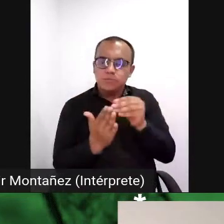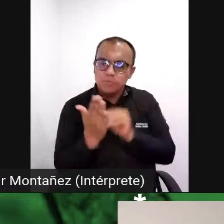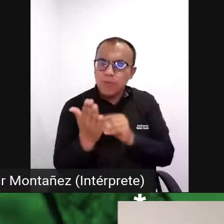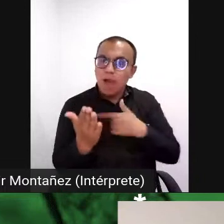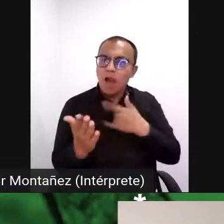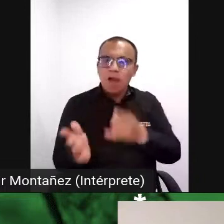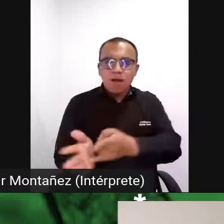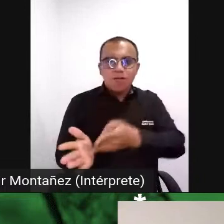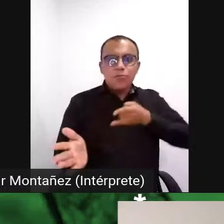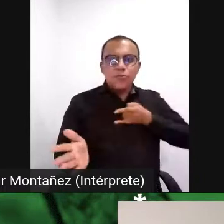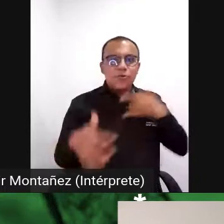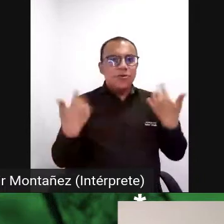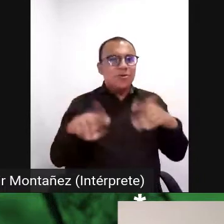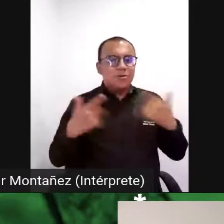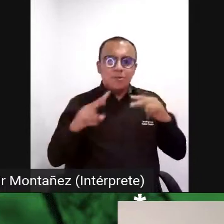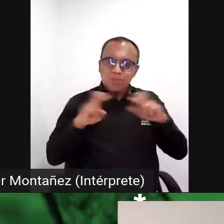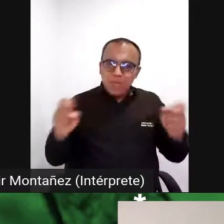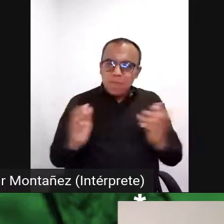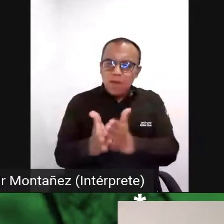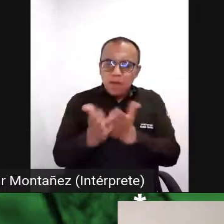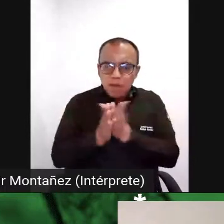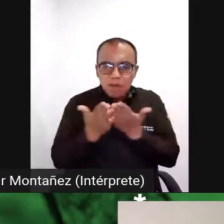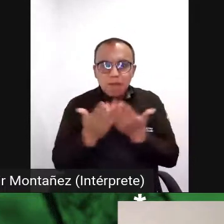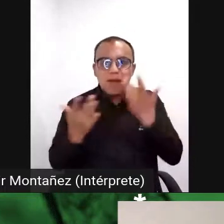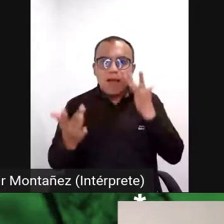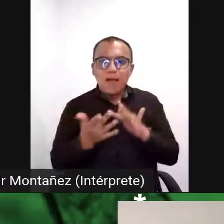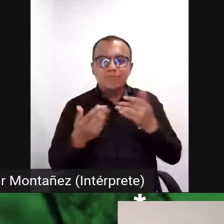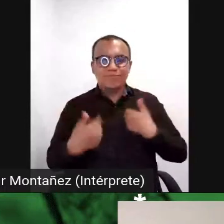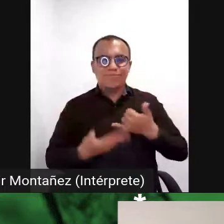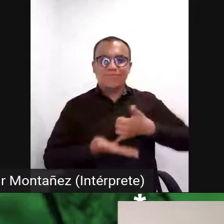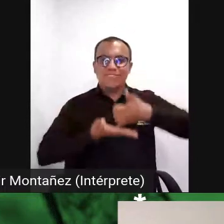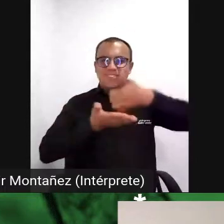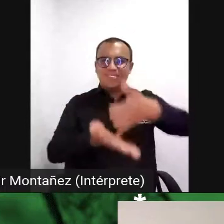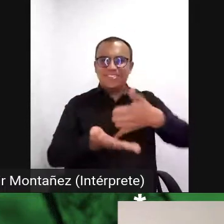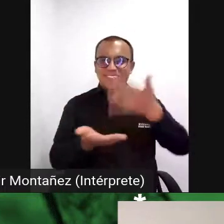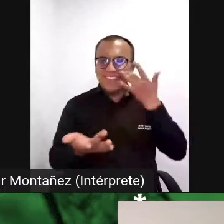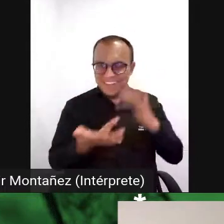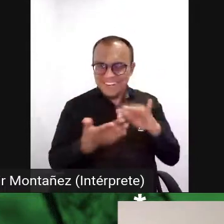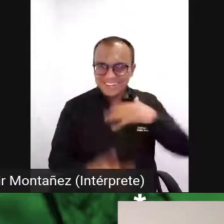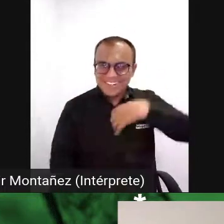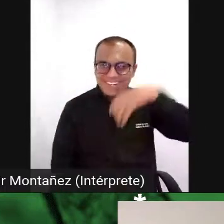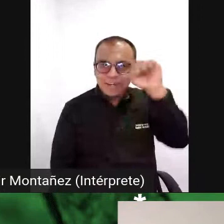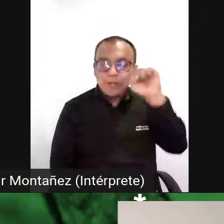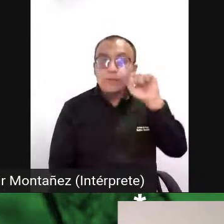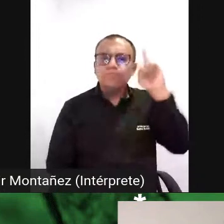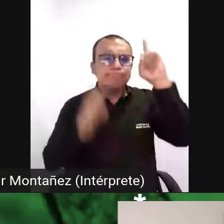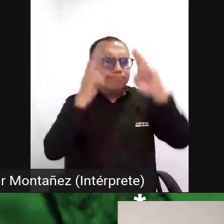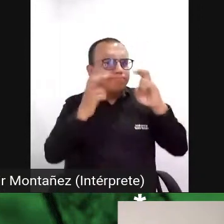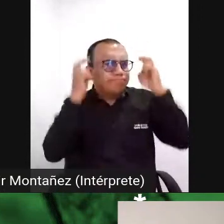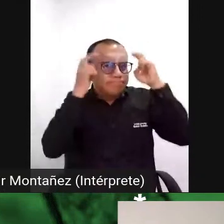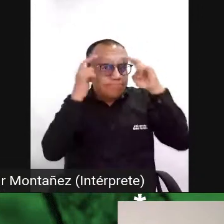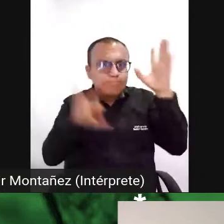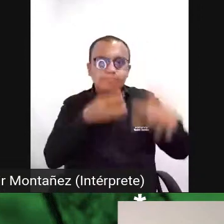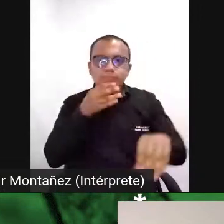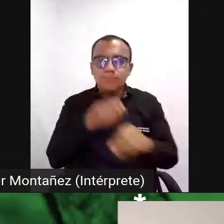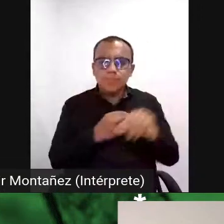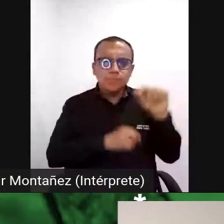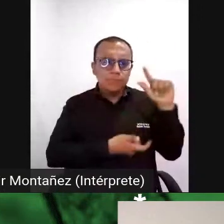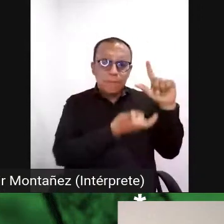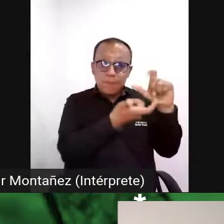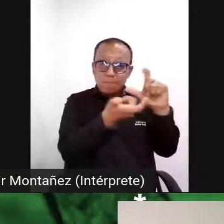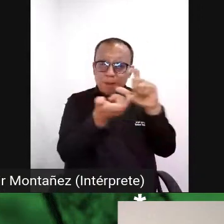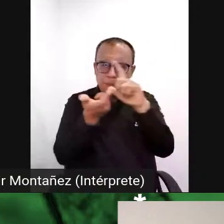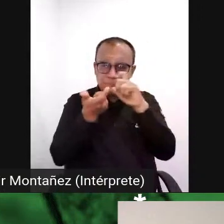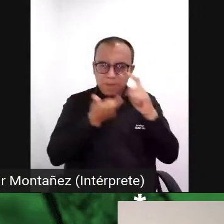contenta cuando recibe como premio el libro, también en parte por el conocimiento y rescato las fotografías que tiene,